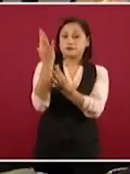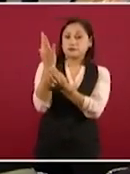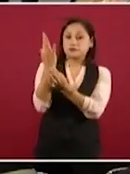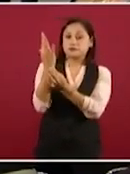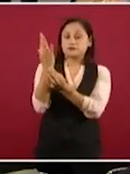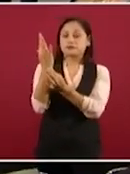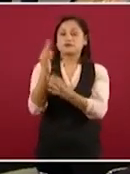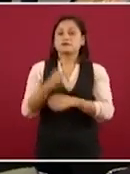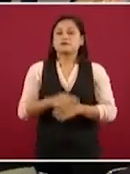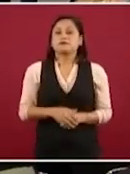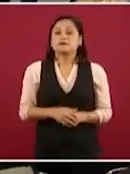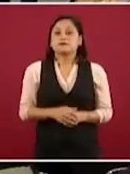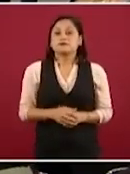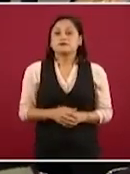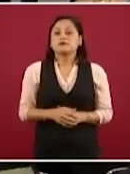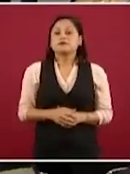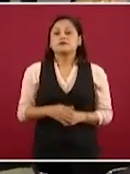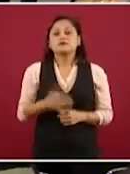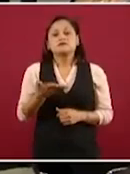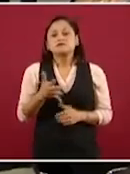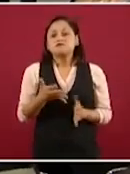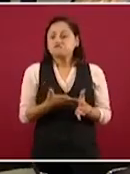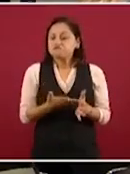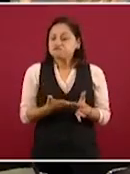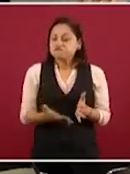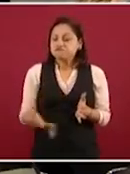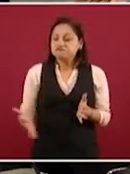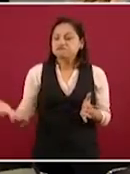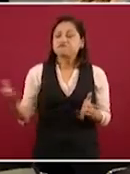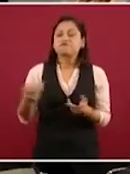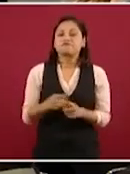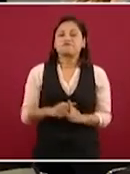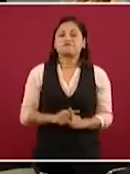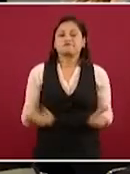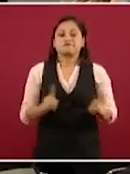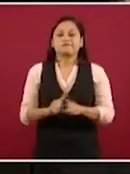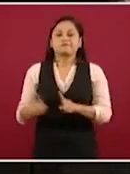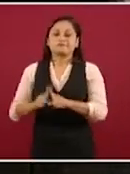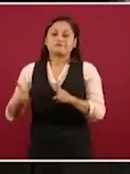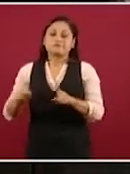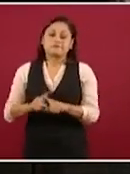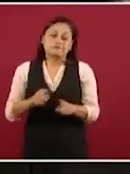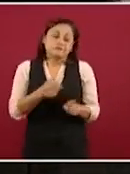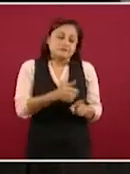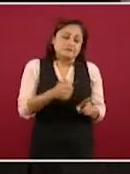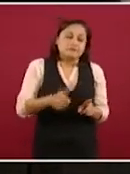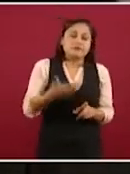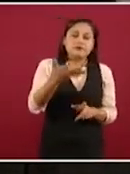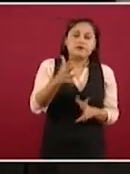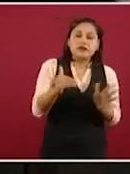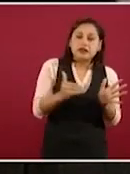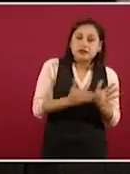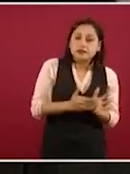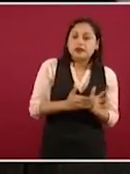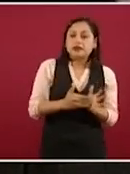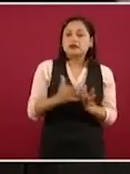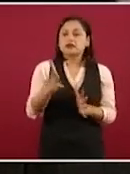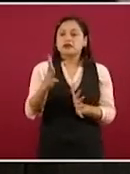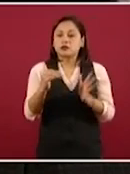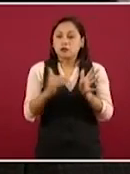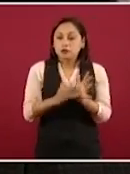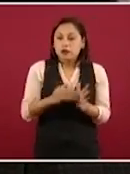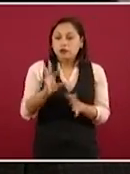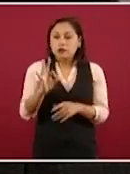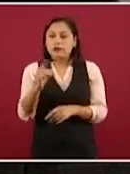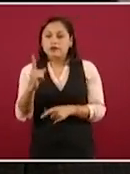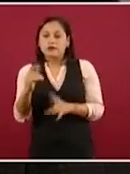es una gama de aproximadamente, estamos hablando, precios de 10 mil, 20 mil, 50 mil pesos, que en estas fechas,